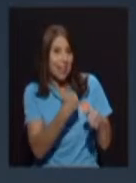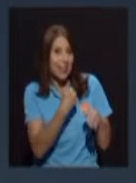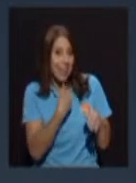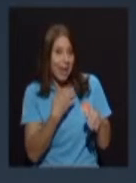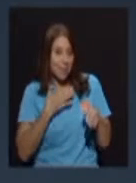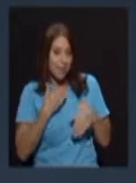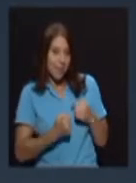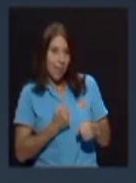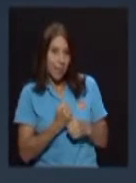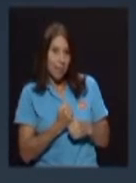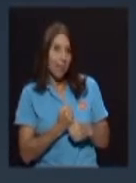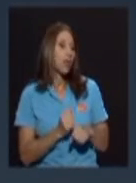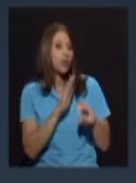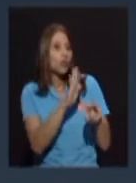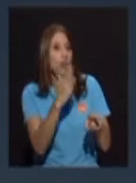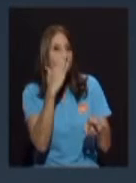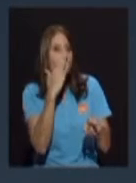entonces